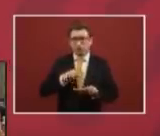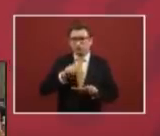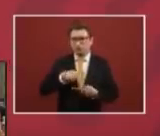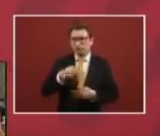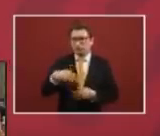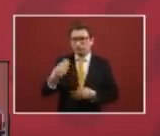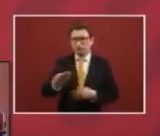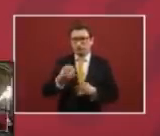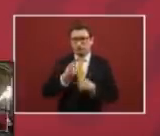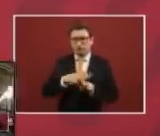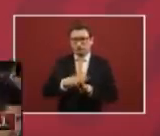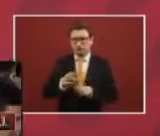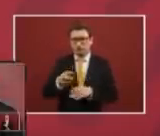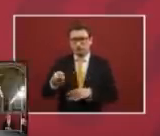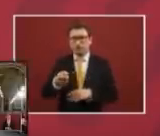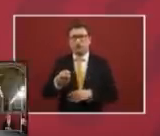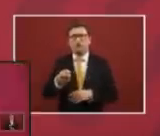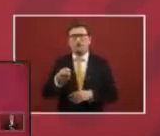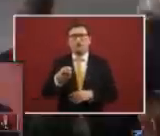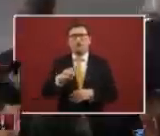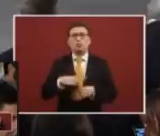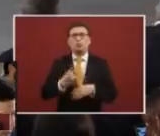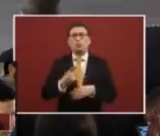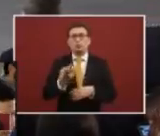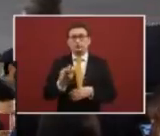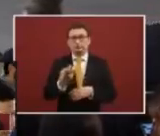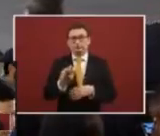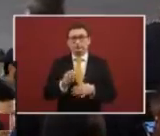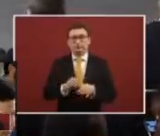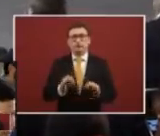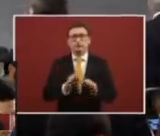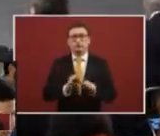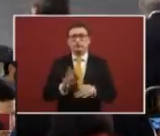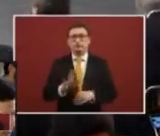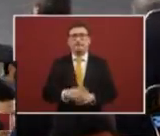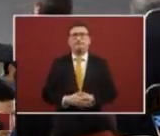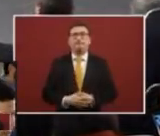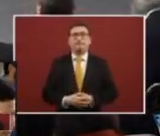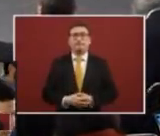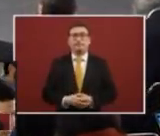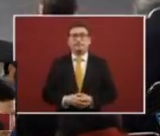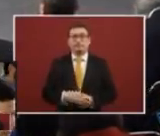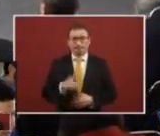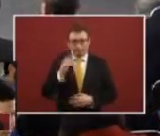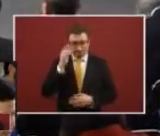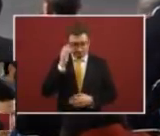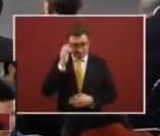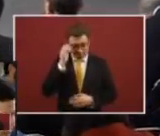entrego, porque eso es lo que aclara. Sin, en este caso,